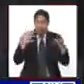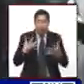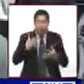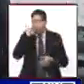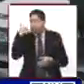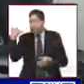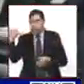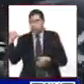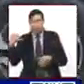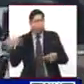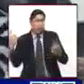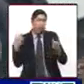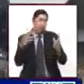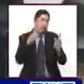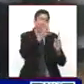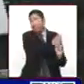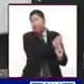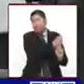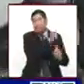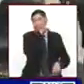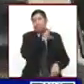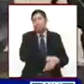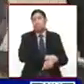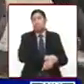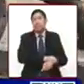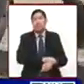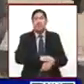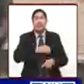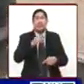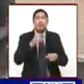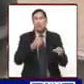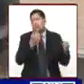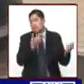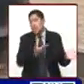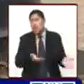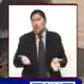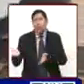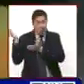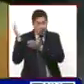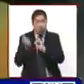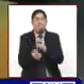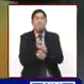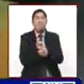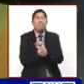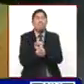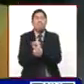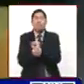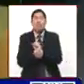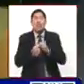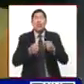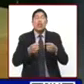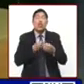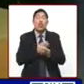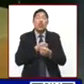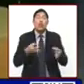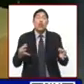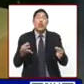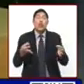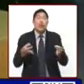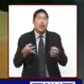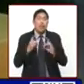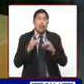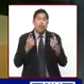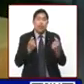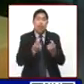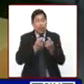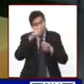policía y se procede a la aprehensión del mismo. El motivo por el cual es conducido a la dirección departamental de la FCC